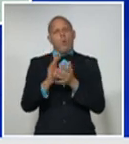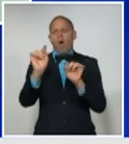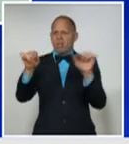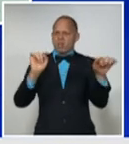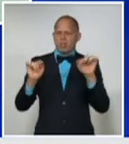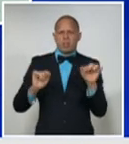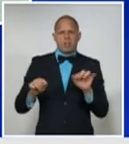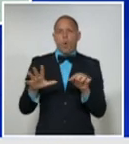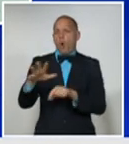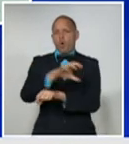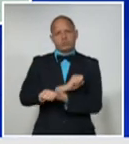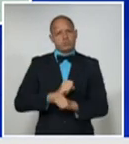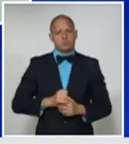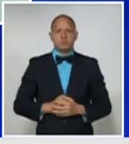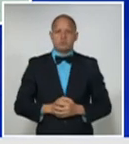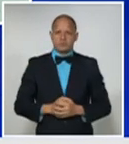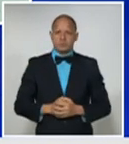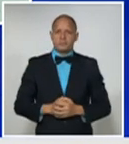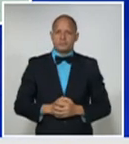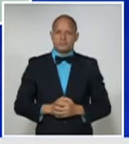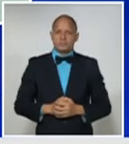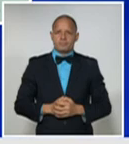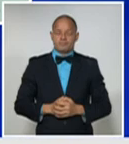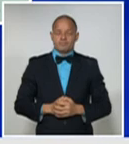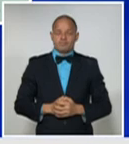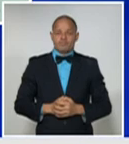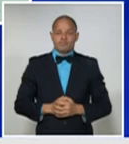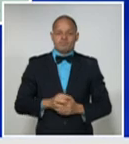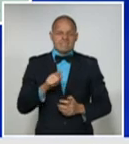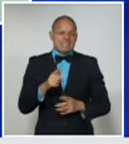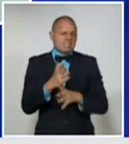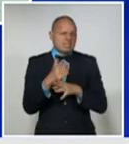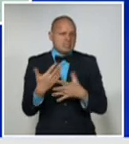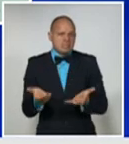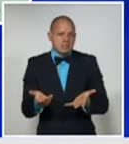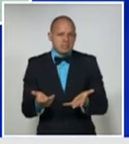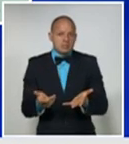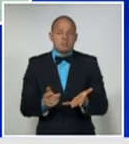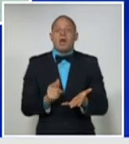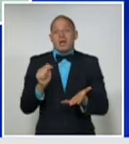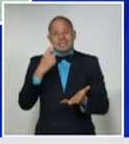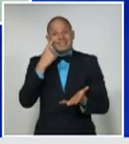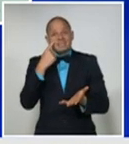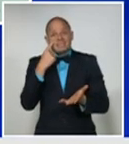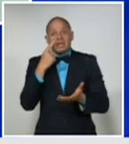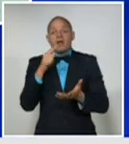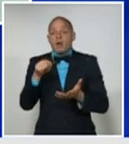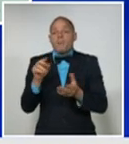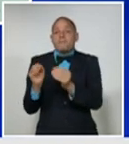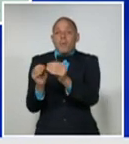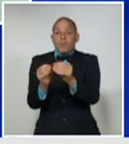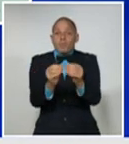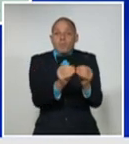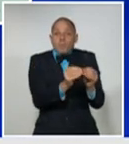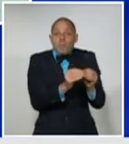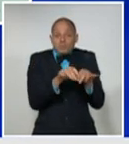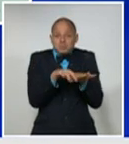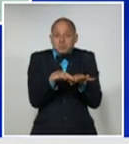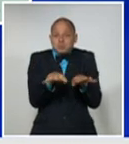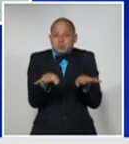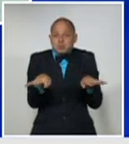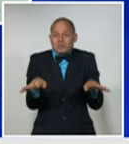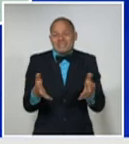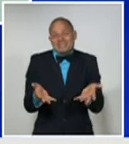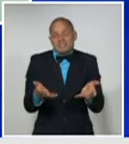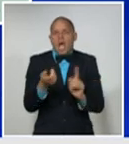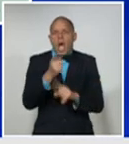todos sus municipios. Una transmisión importante. Ayer, Boyeros con 45,